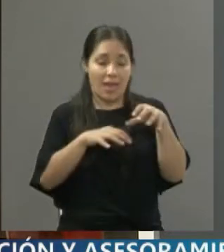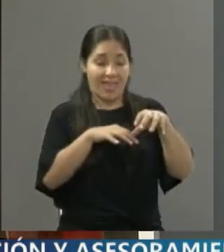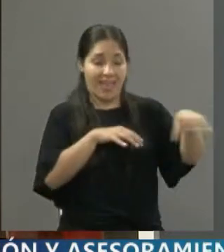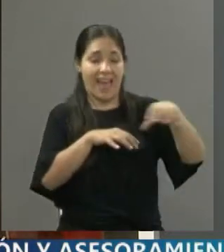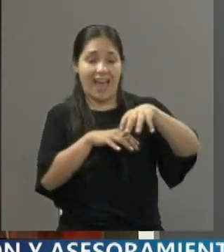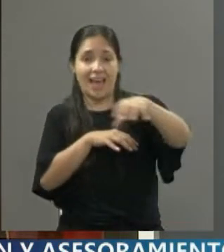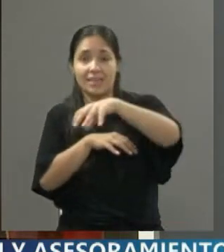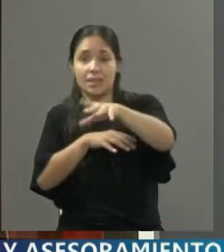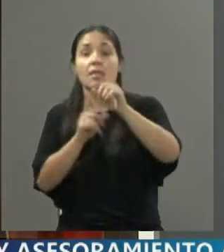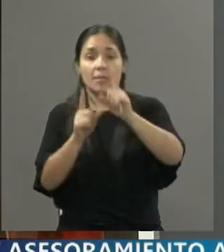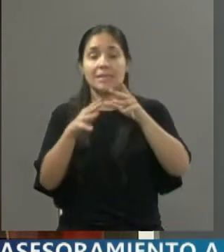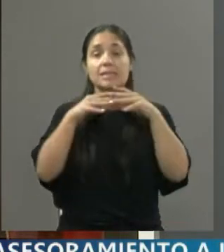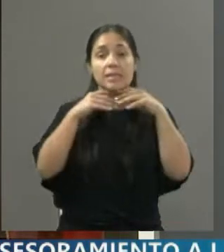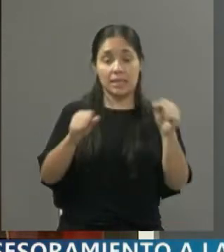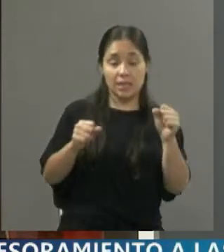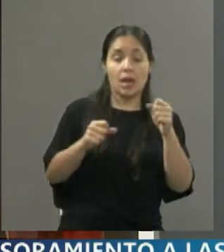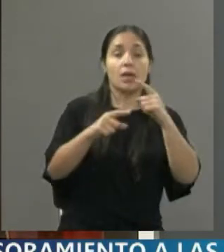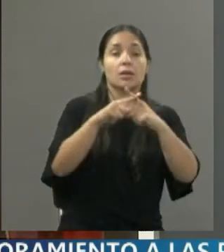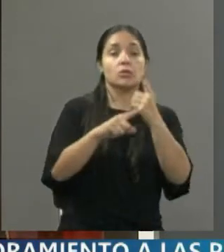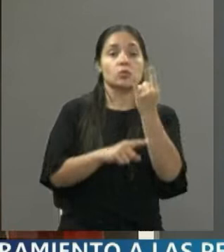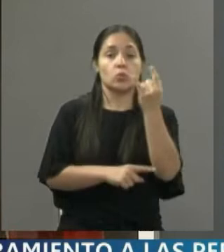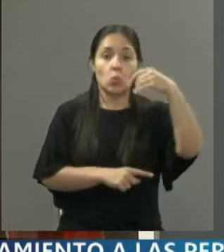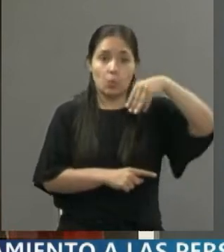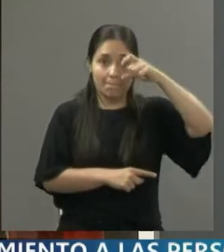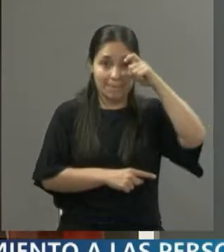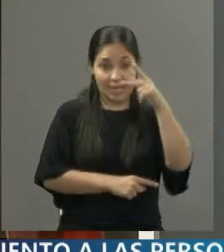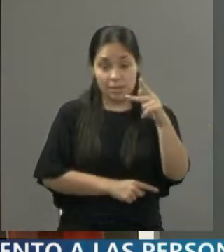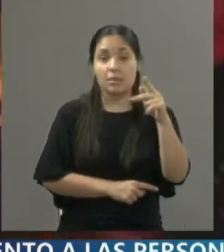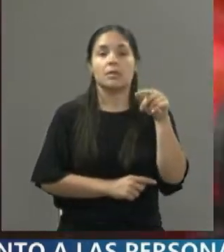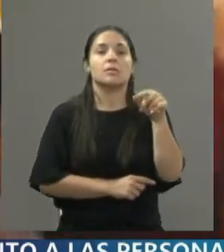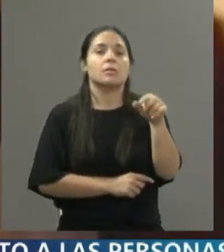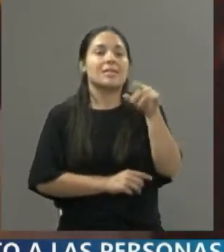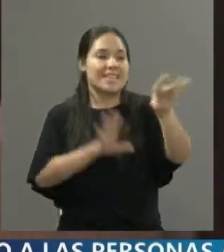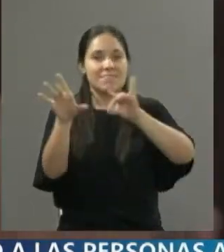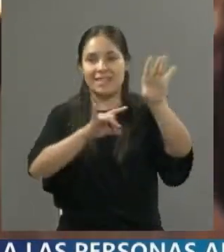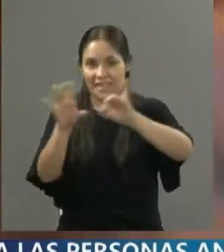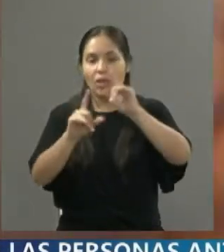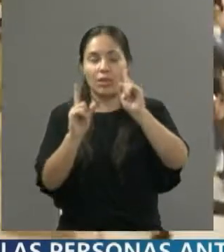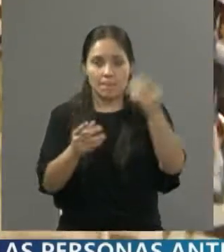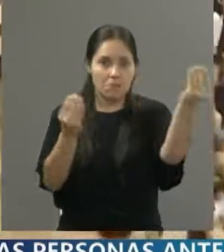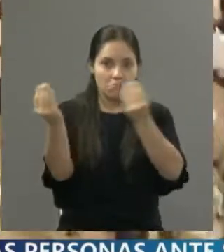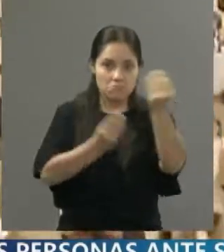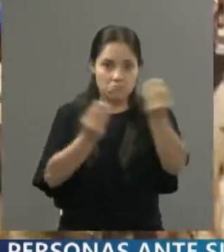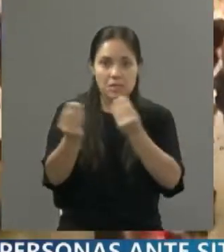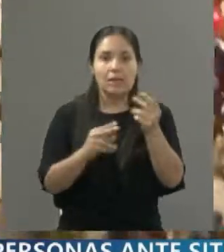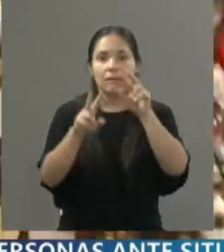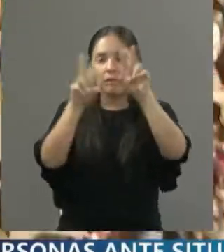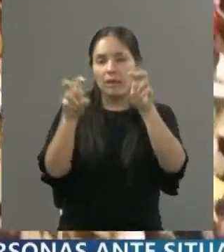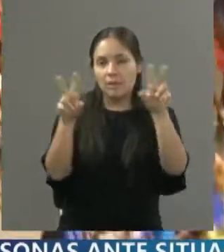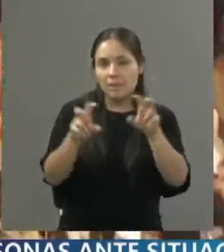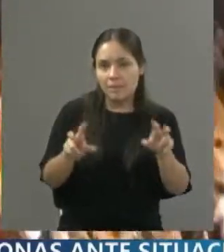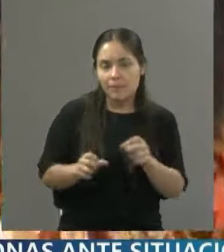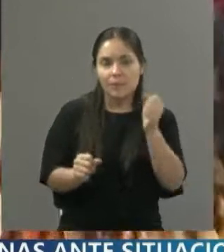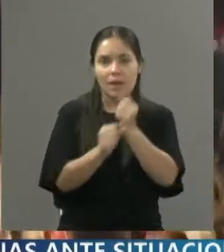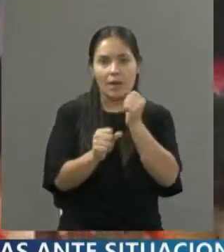y secretarías de SUMEC junto a invitados e invitadas sobre las distintas temáticas en las que trabajamos desde nuestra